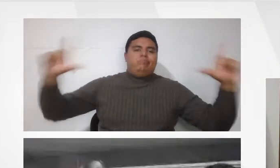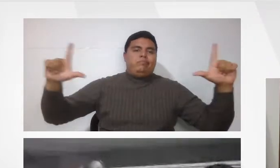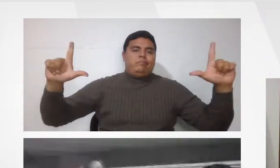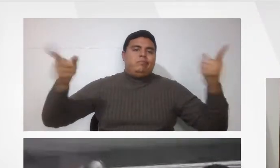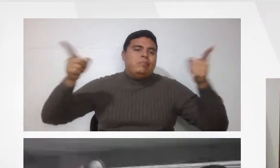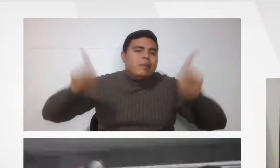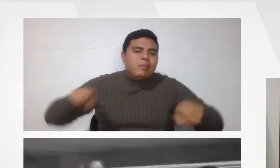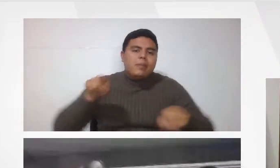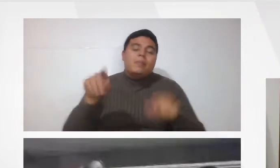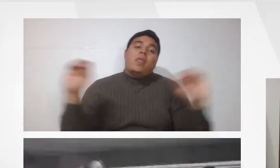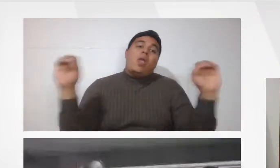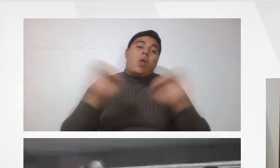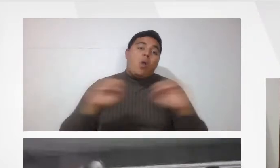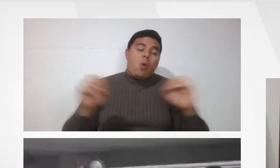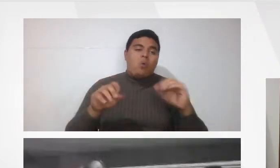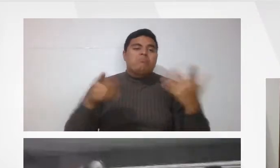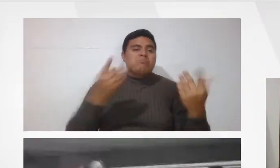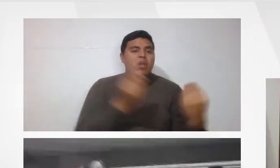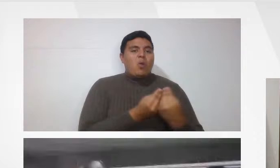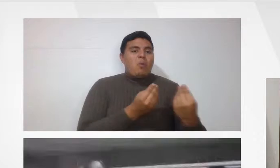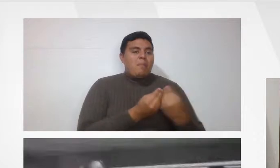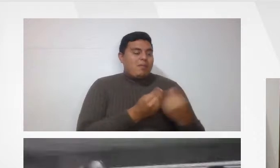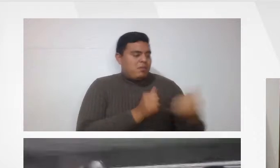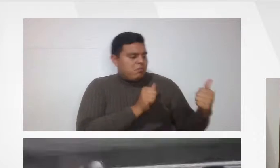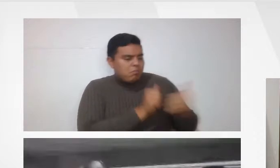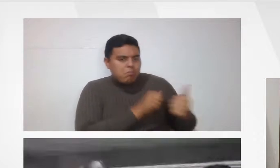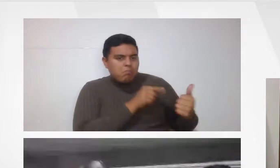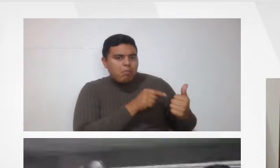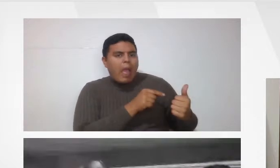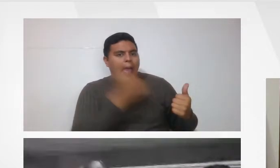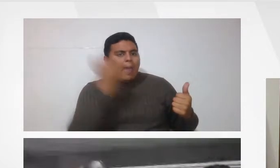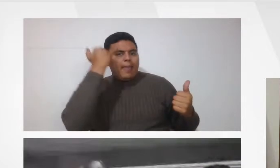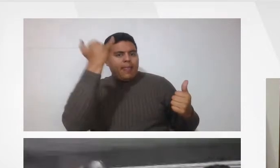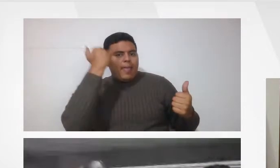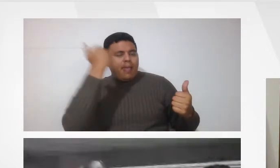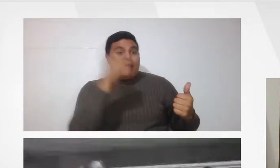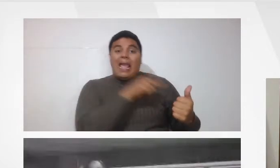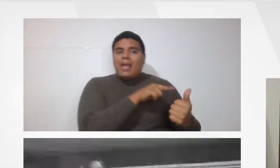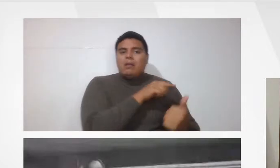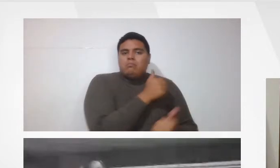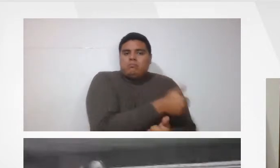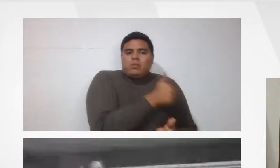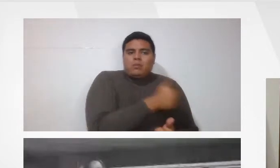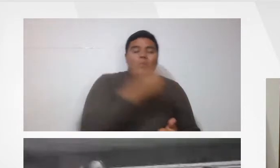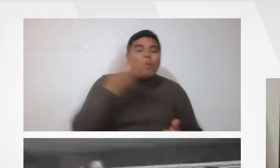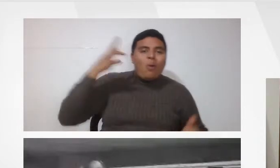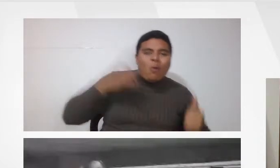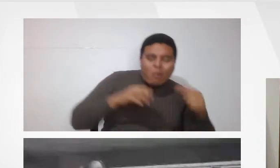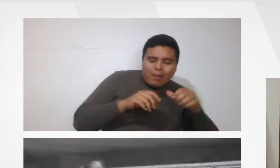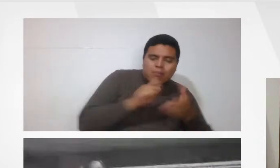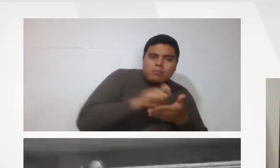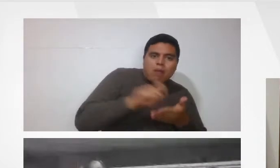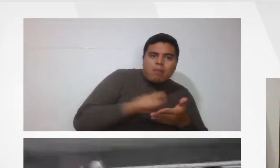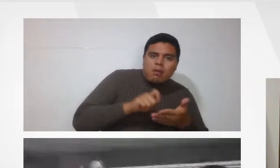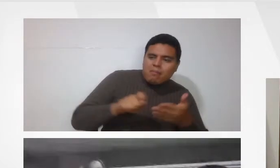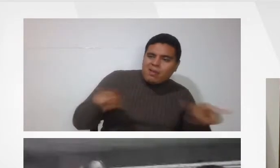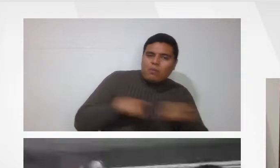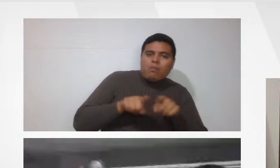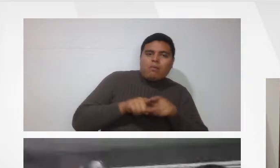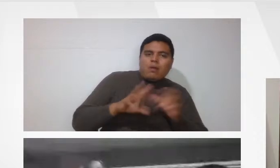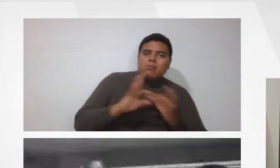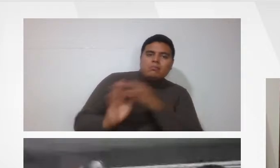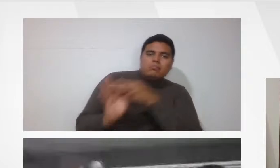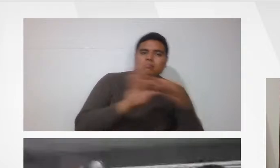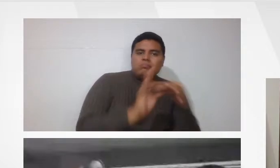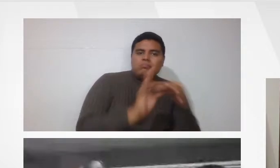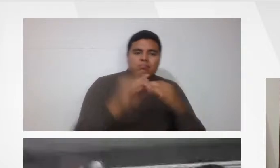compañero con el que se hace y el compañero empieza a pasarlas a lo que viene siendo un equipo de mesa.